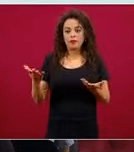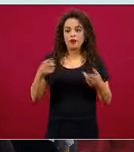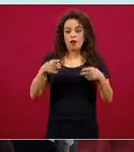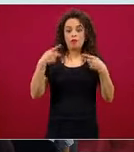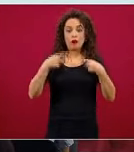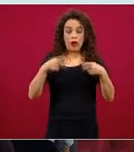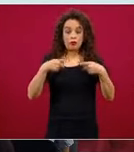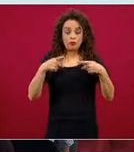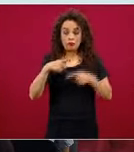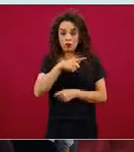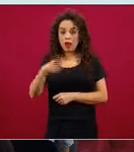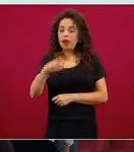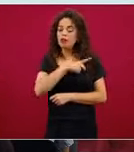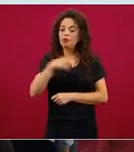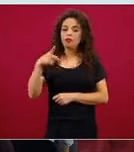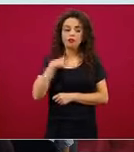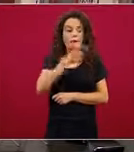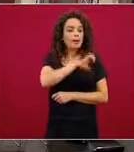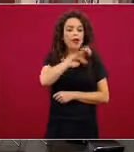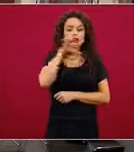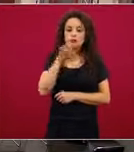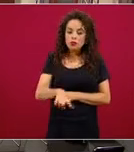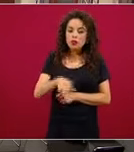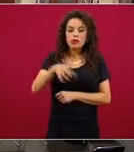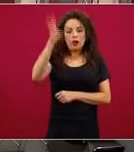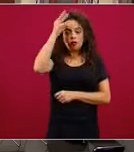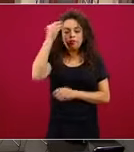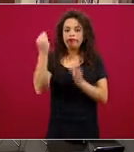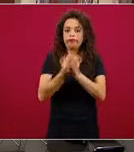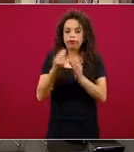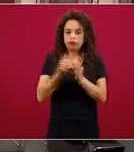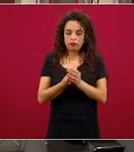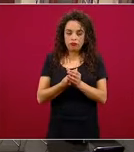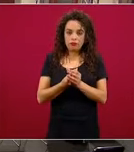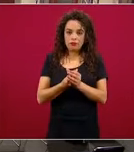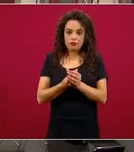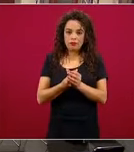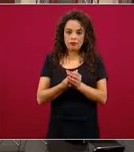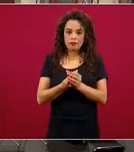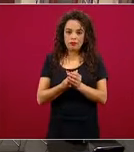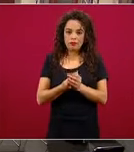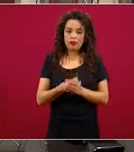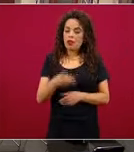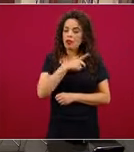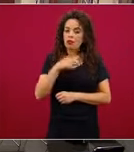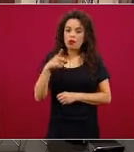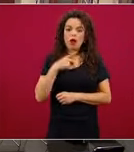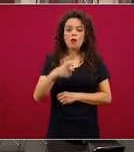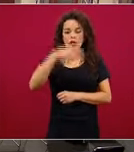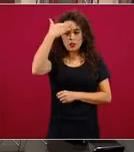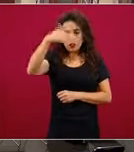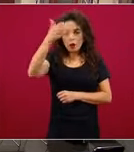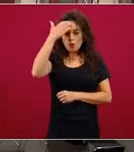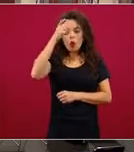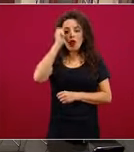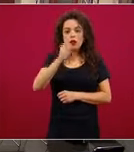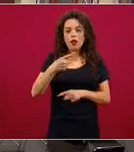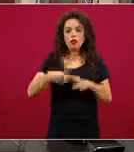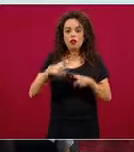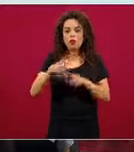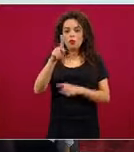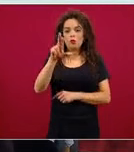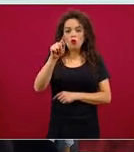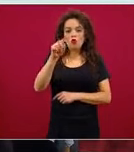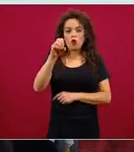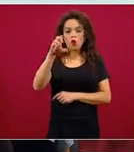tener una capacitación mucho más específica y debe de manejar todos los protocolos esenciales para el cuidado crítico de